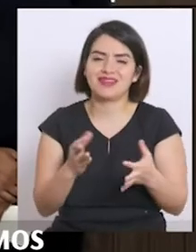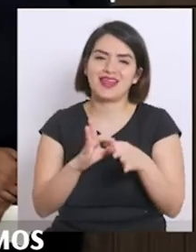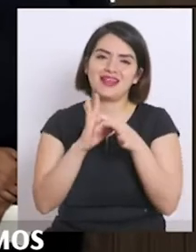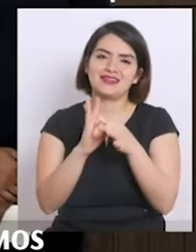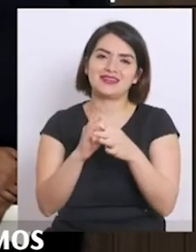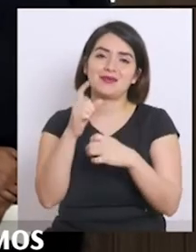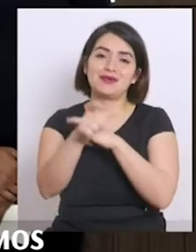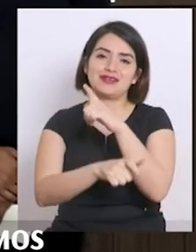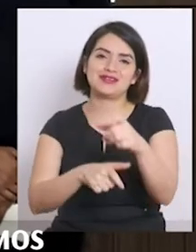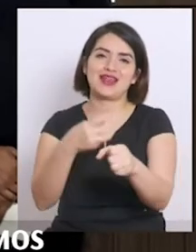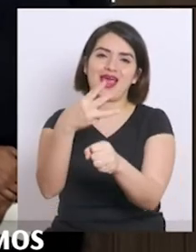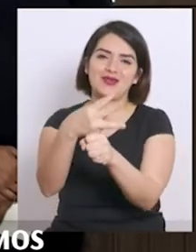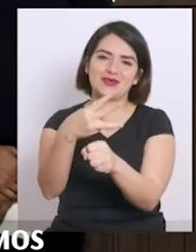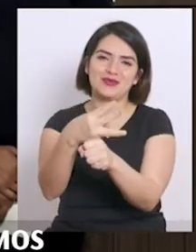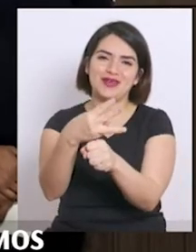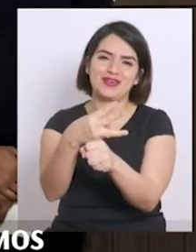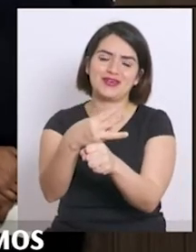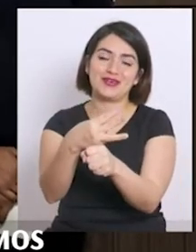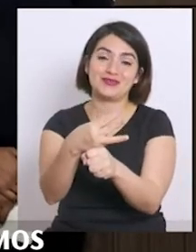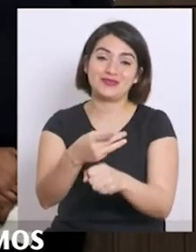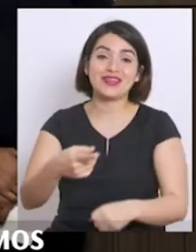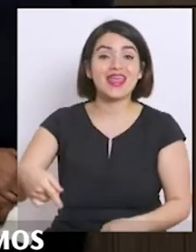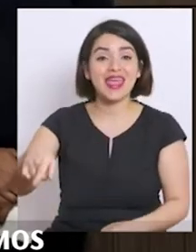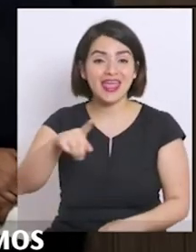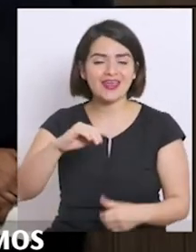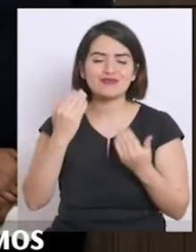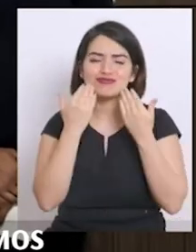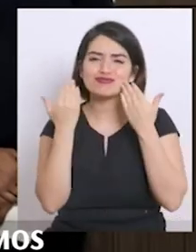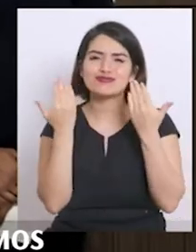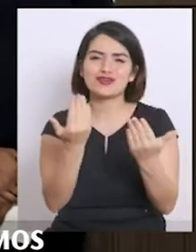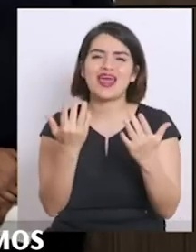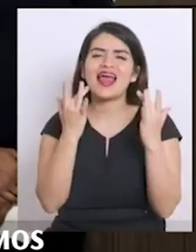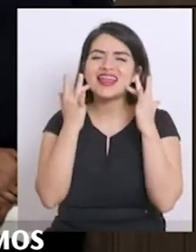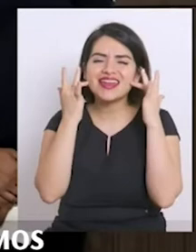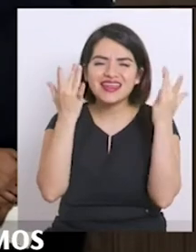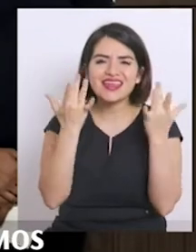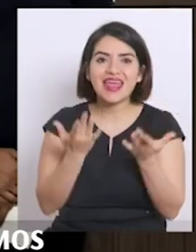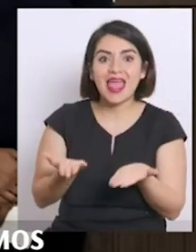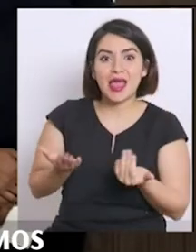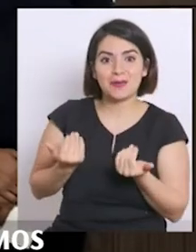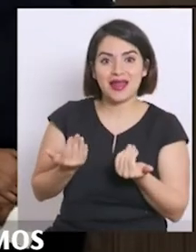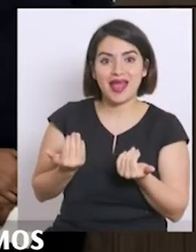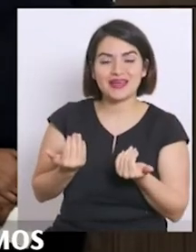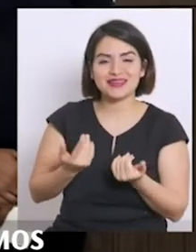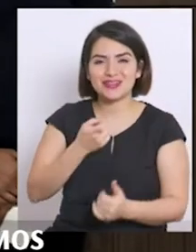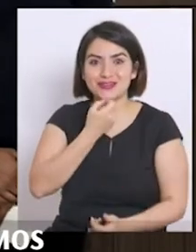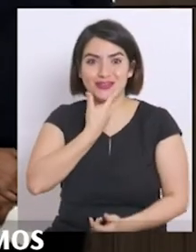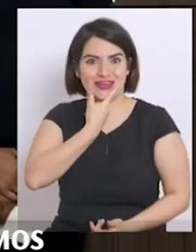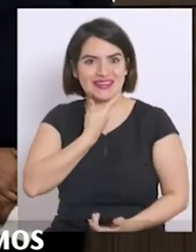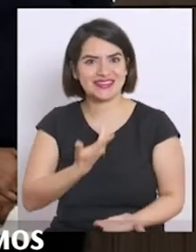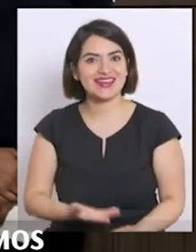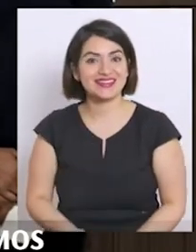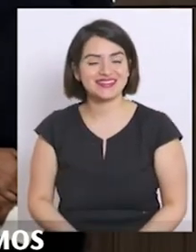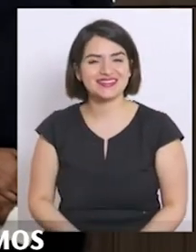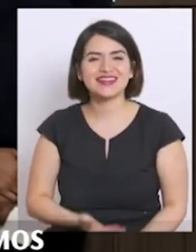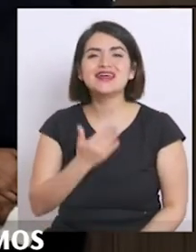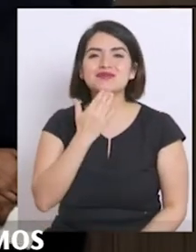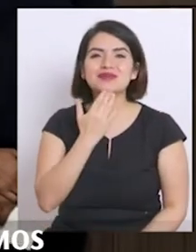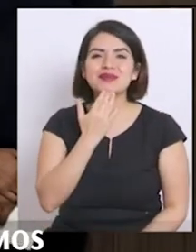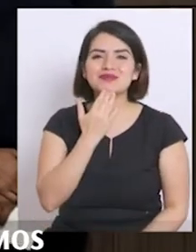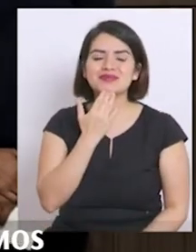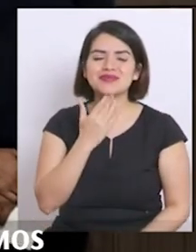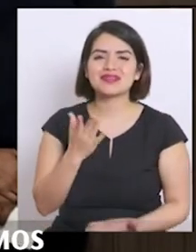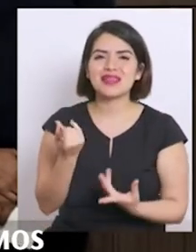nuestros adultos mayores, porque nos han regalado alegría, esperanza, sonrisas, nos han dado